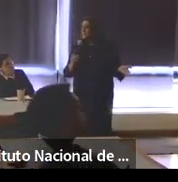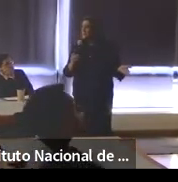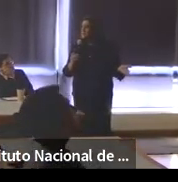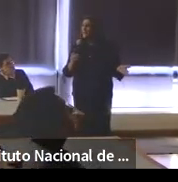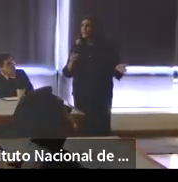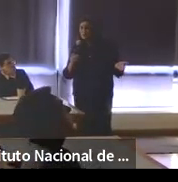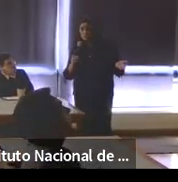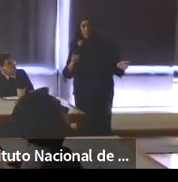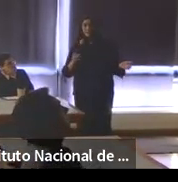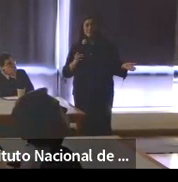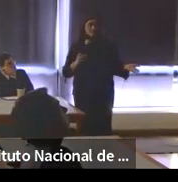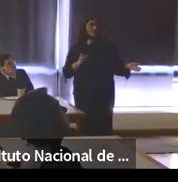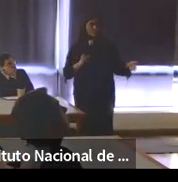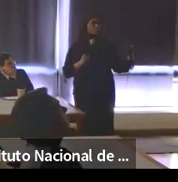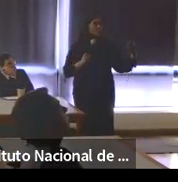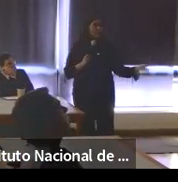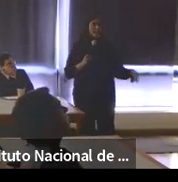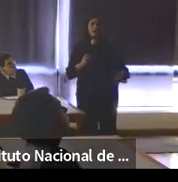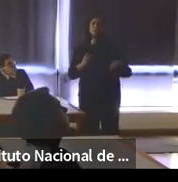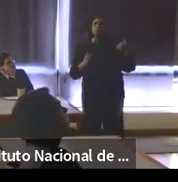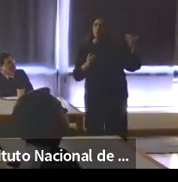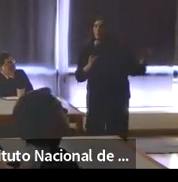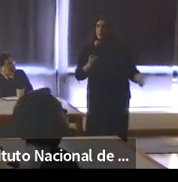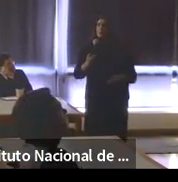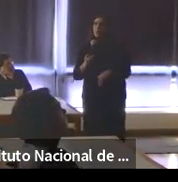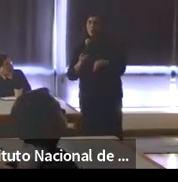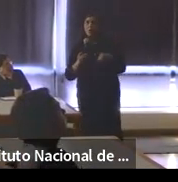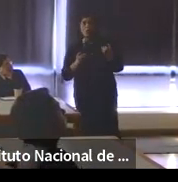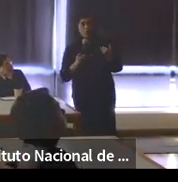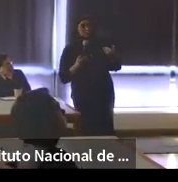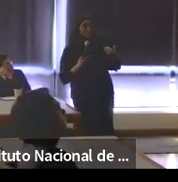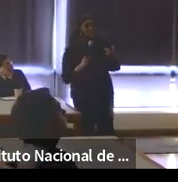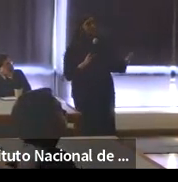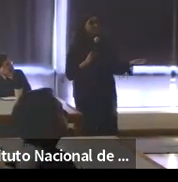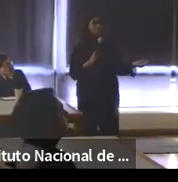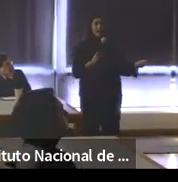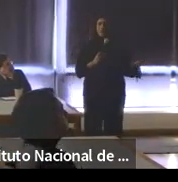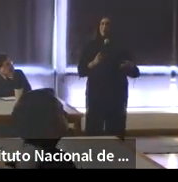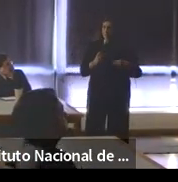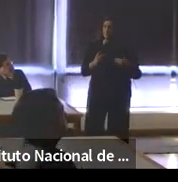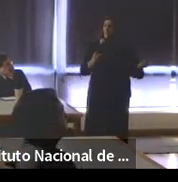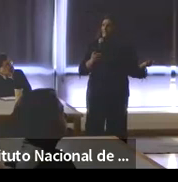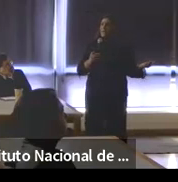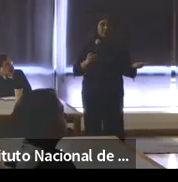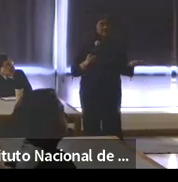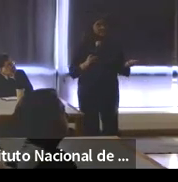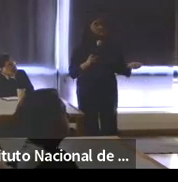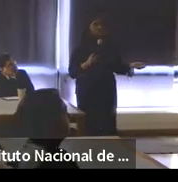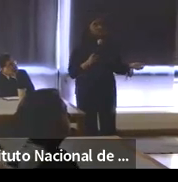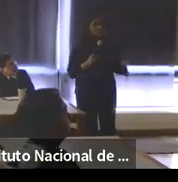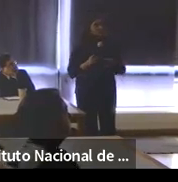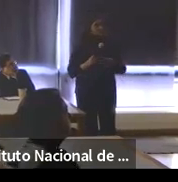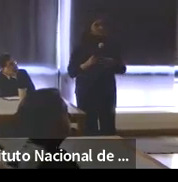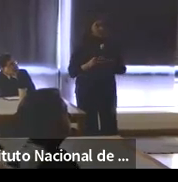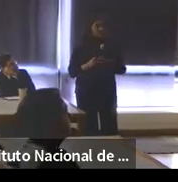operación para que tu organización o tu área o tu servicio o tu jefatura pues lleguen a buen